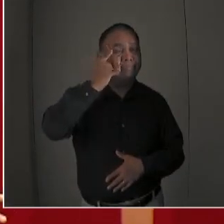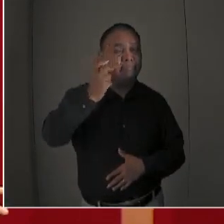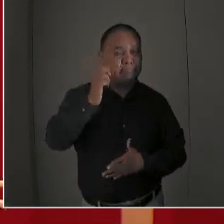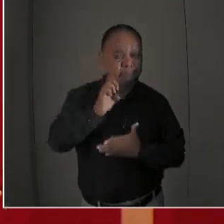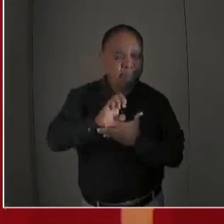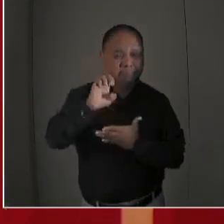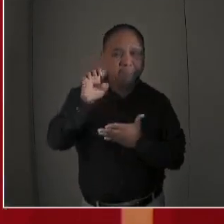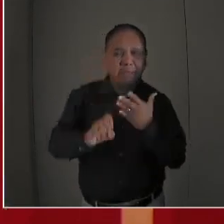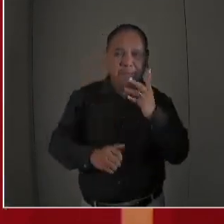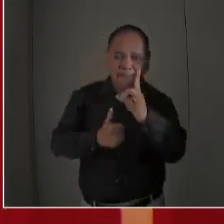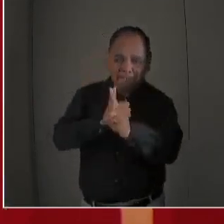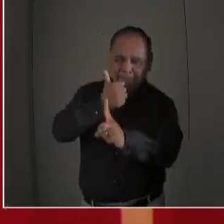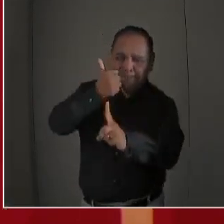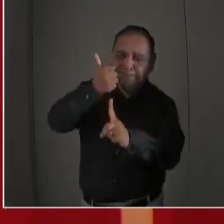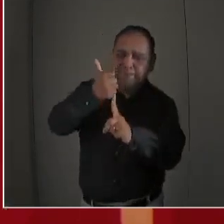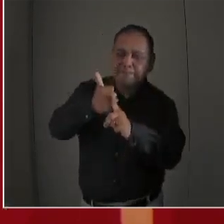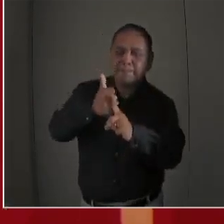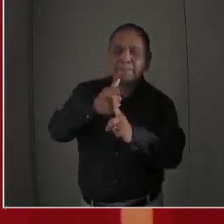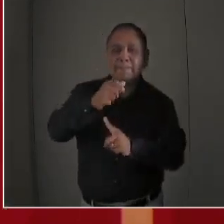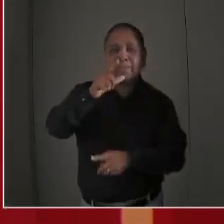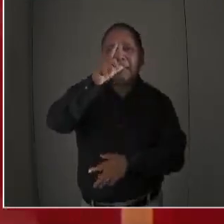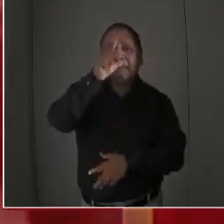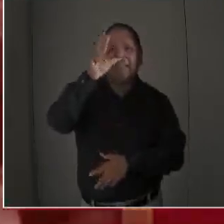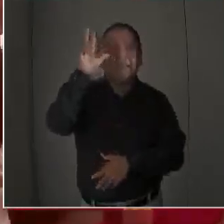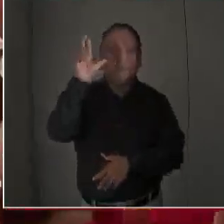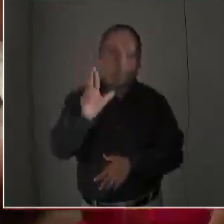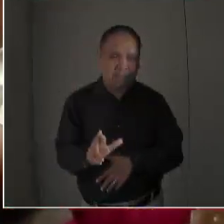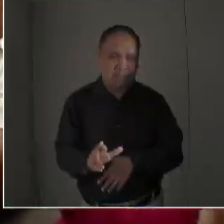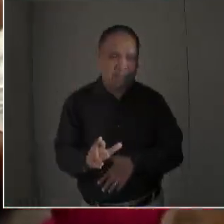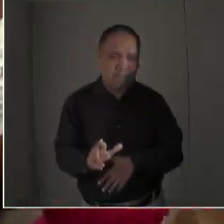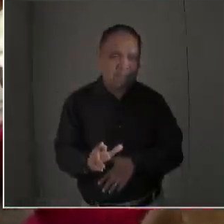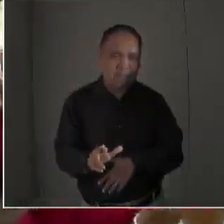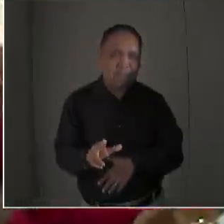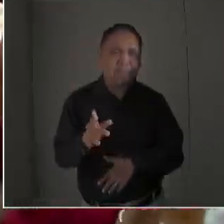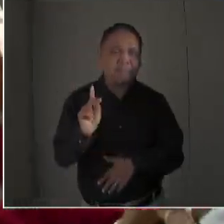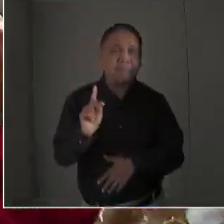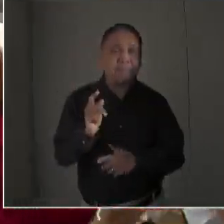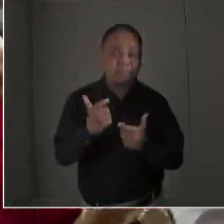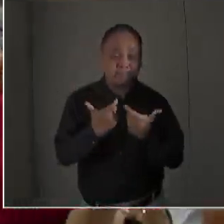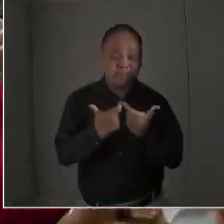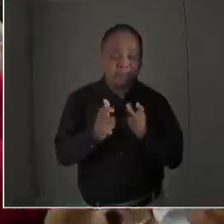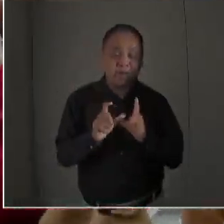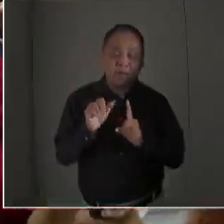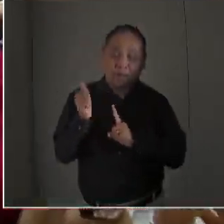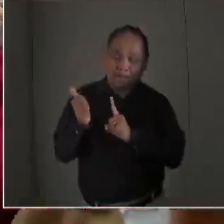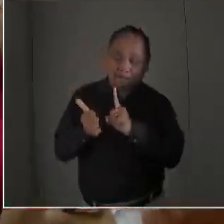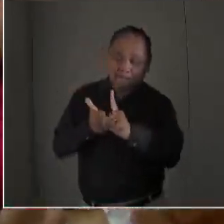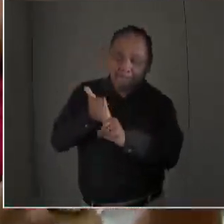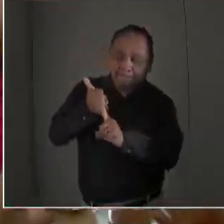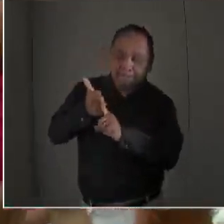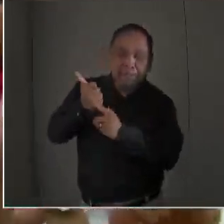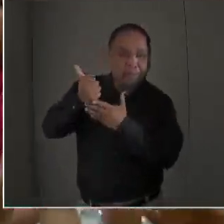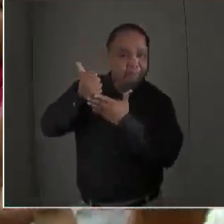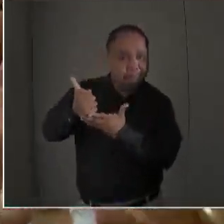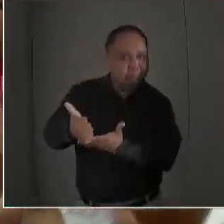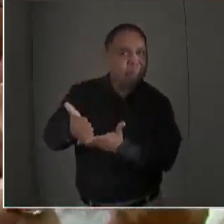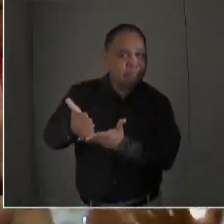ejemplo, nuestra querida Laida. Claro que el partido debe respaldar a nuestra